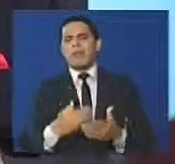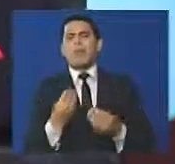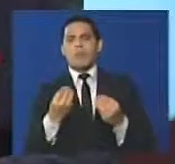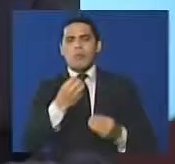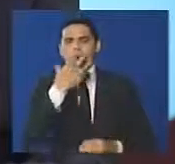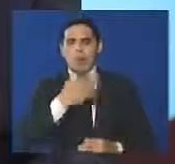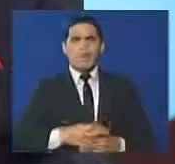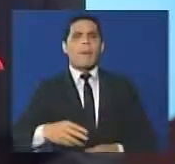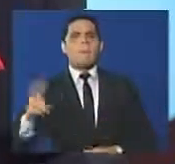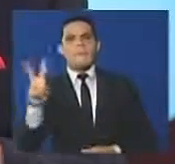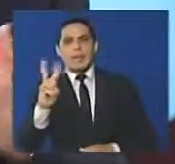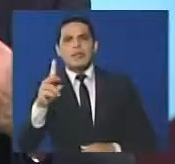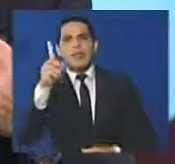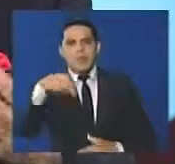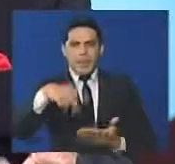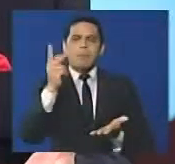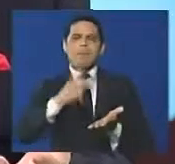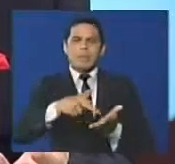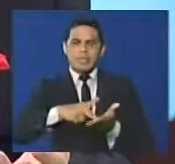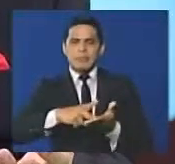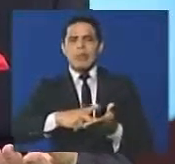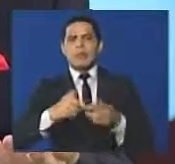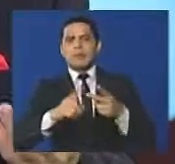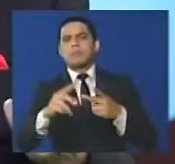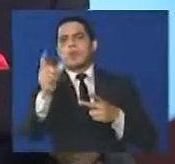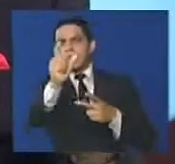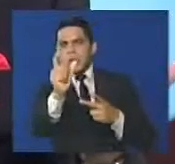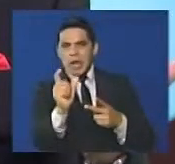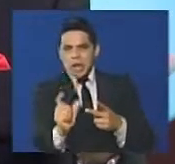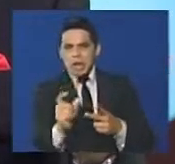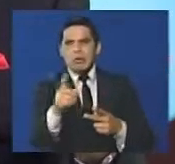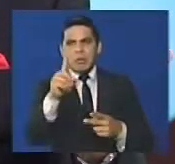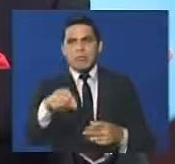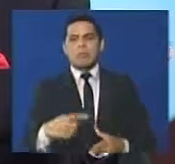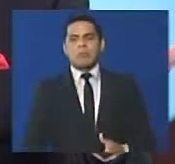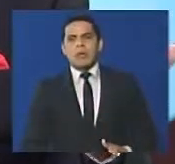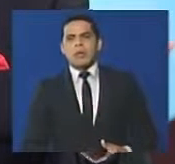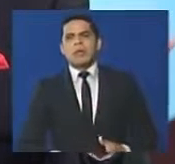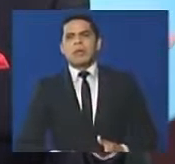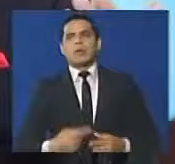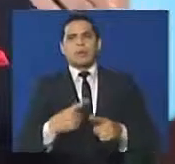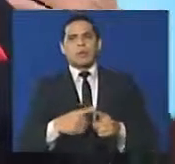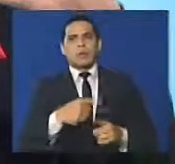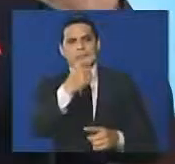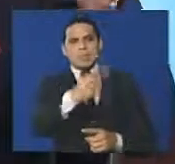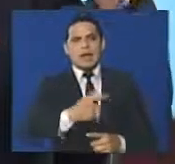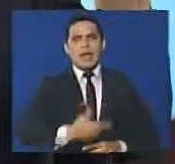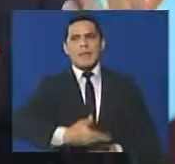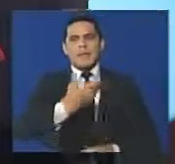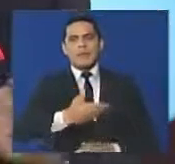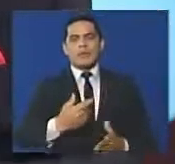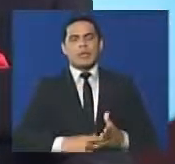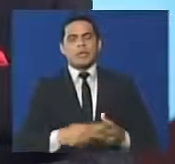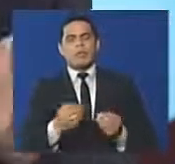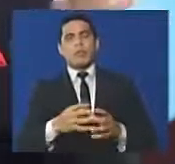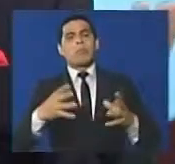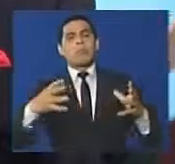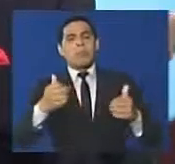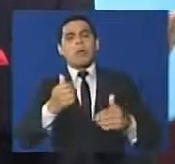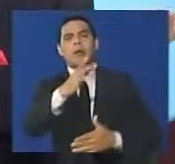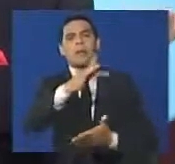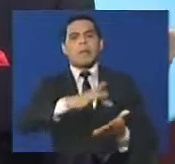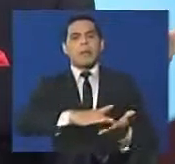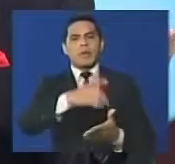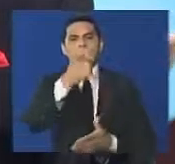de venezolano y con, digamos, con la persona importante que viene, que sabe, digamos, de gran altura. Y